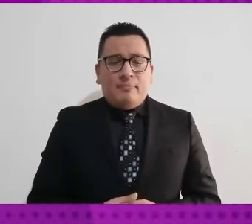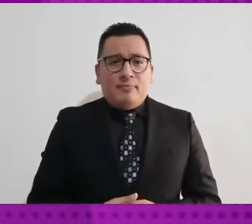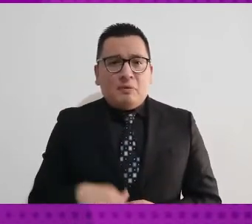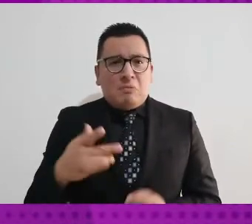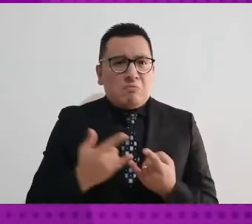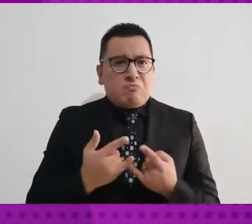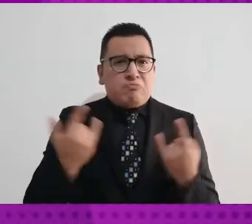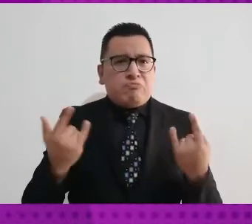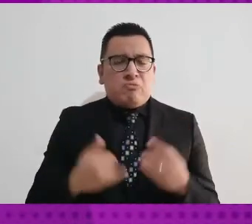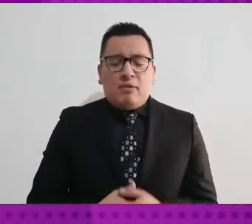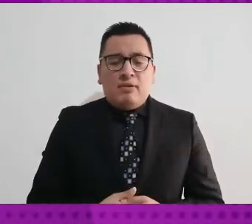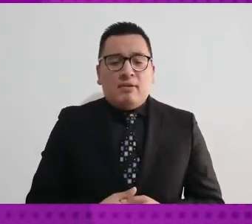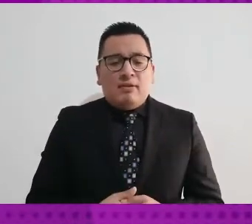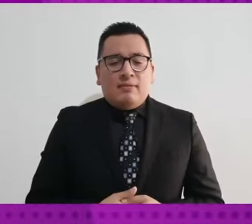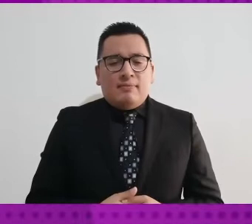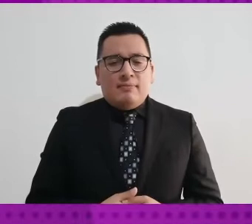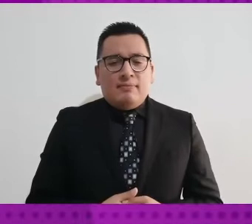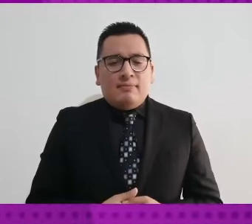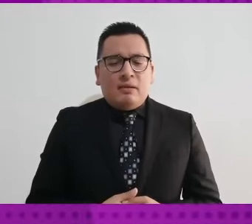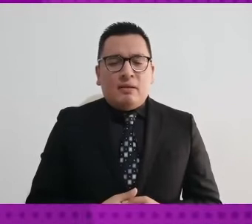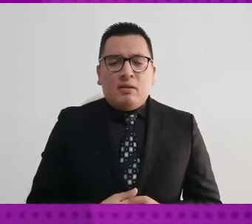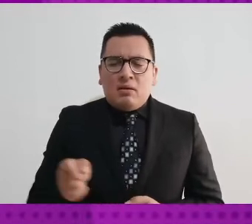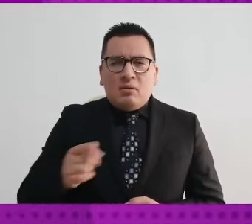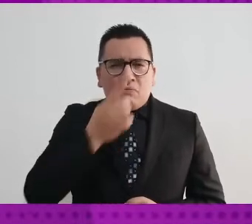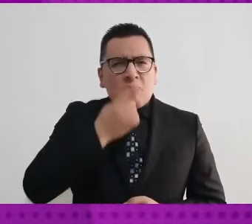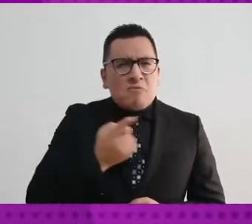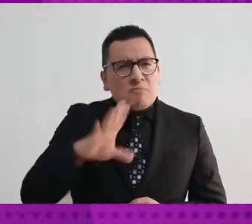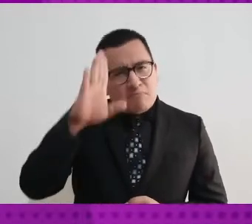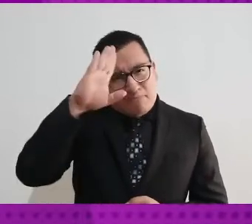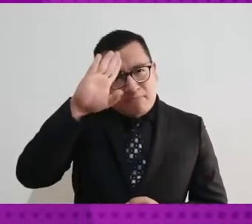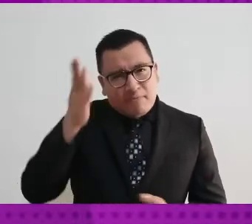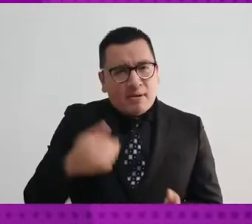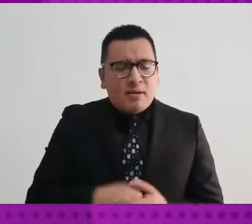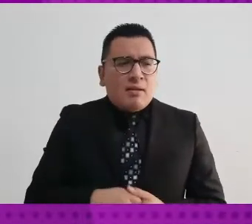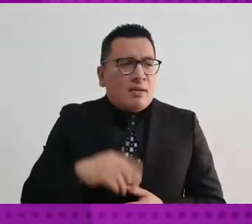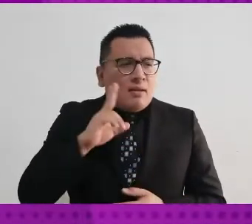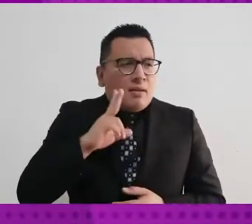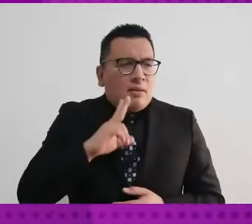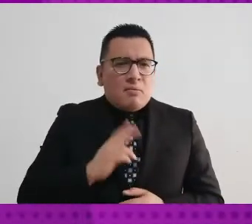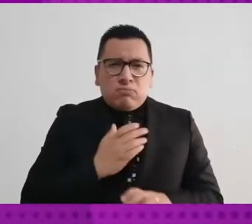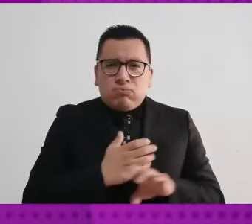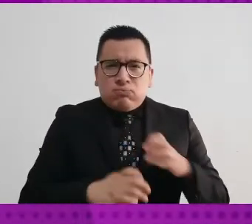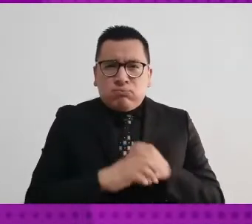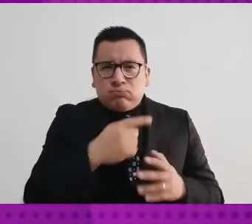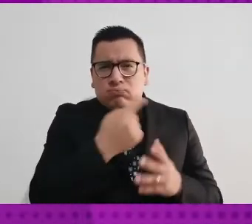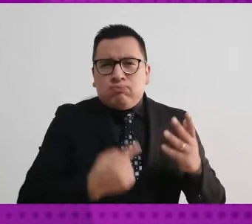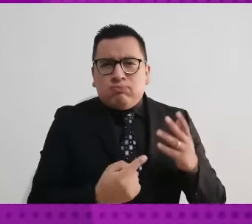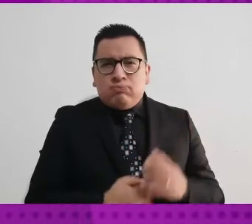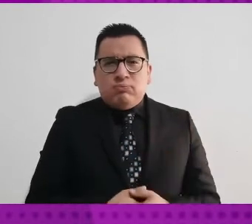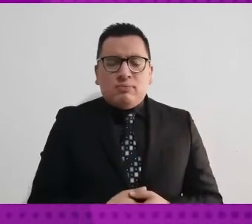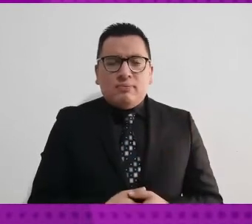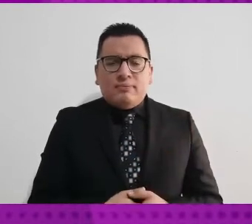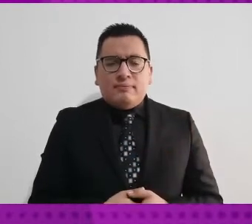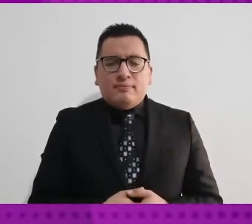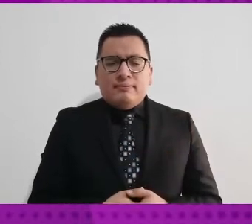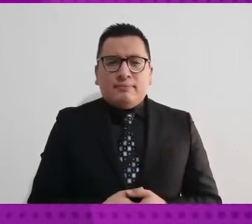en su historia democrática, ¿qué reflexión podemos tener al ver todos estos objetos que